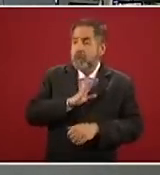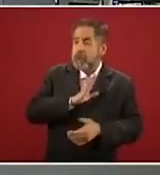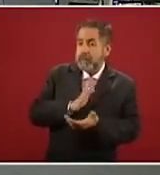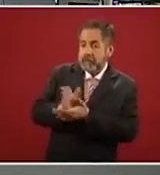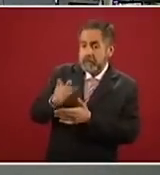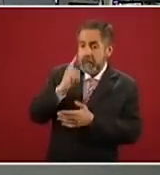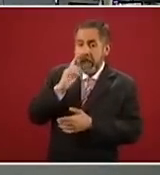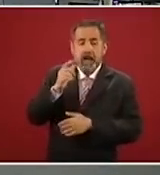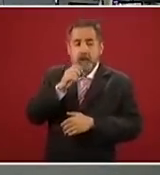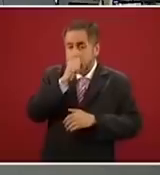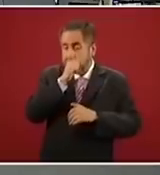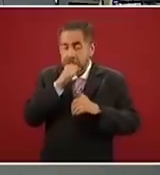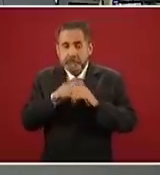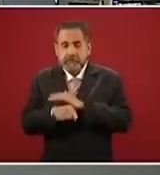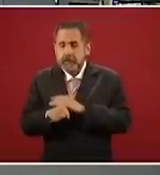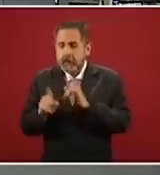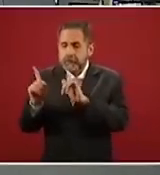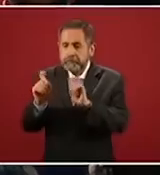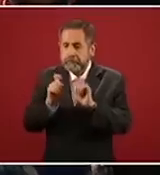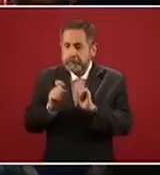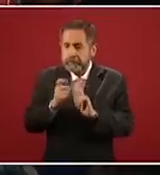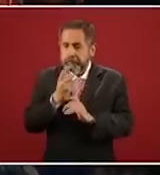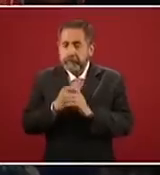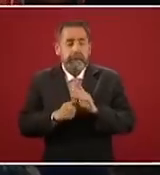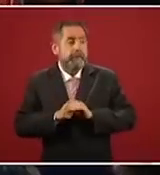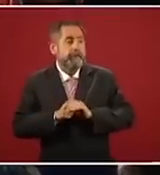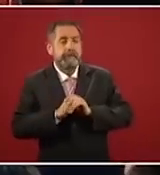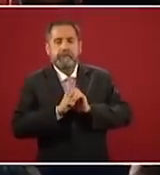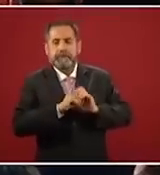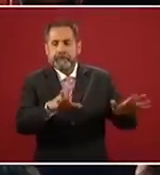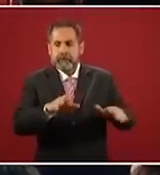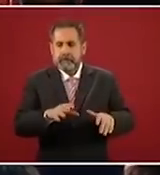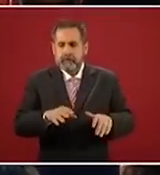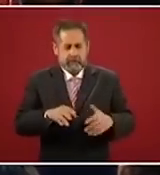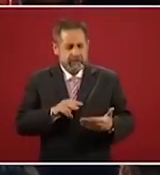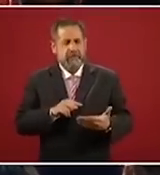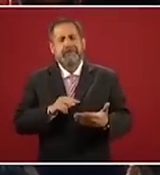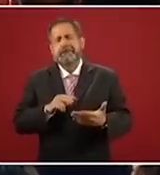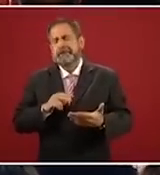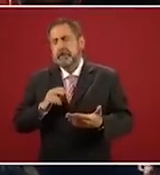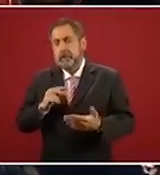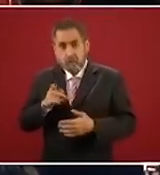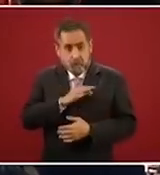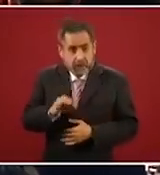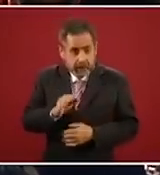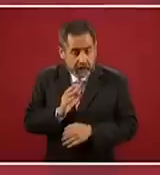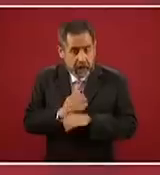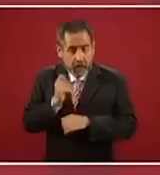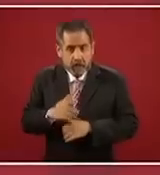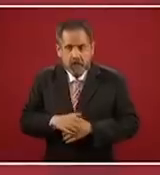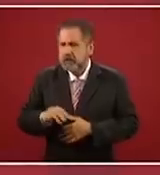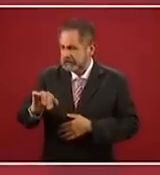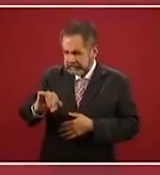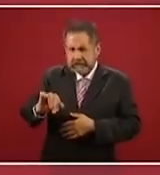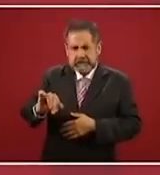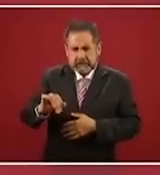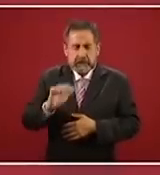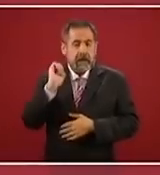esta filtración de imágenes en donde, claro, pues, la víctima otra vez fue revictimizada, presidente? Claro, y si se cometió un